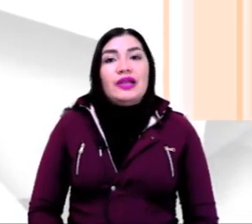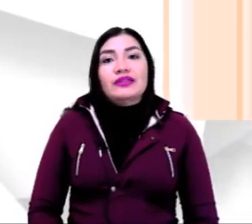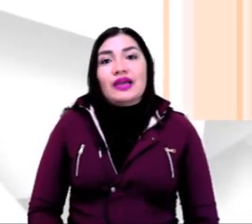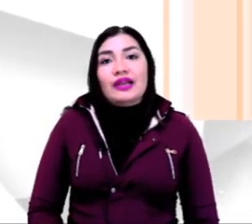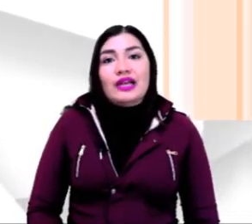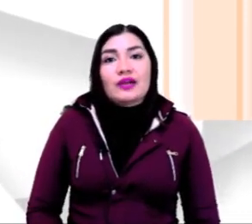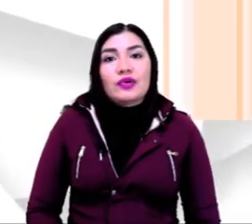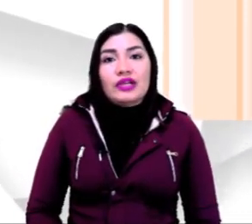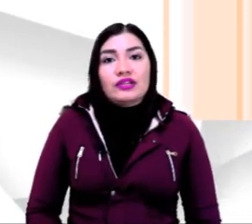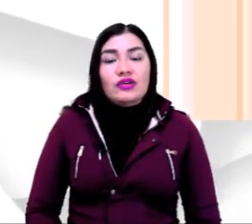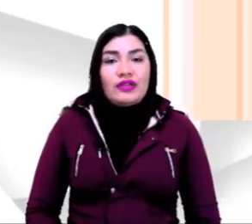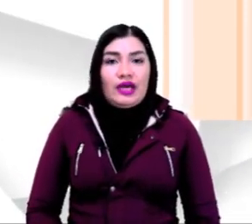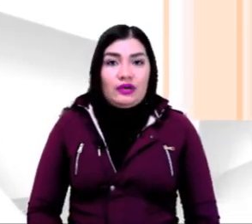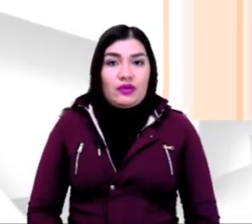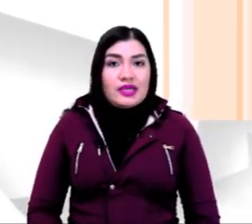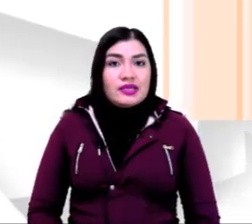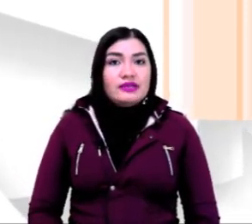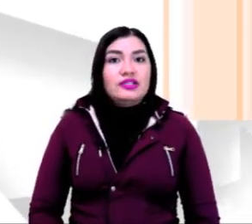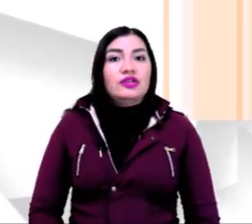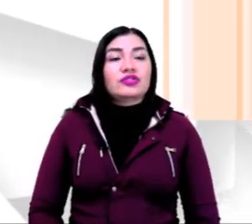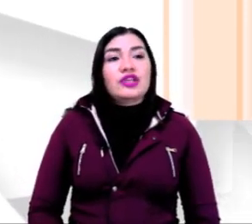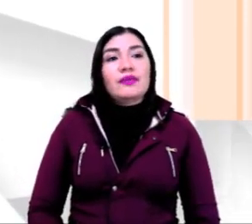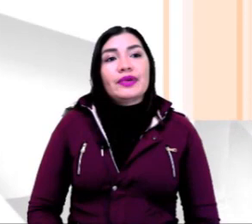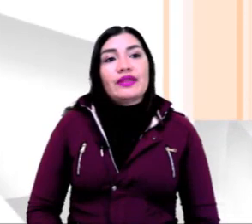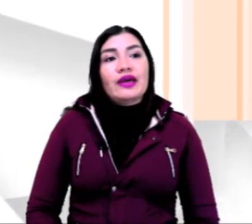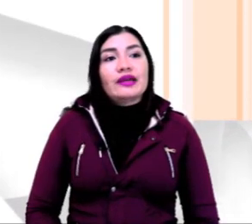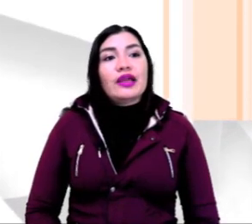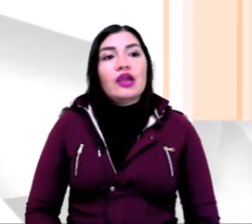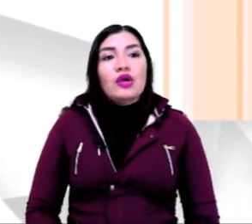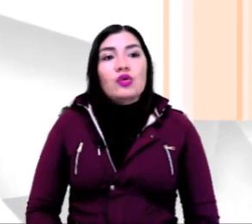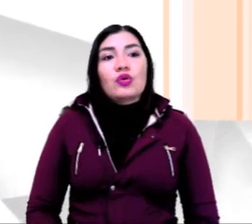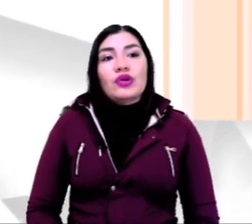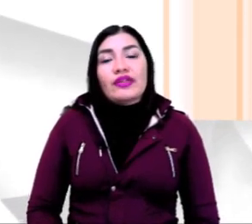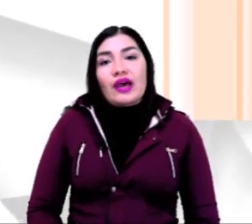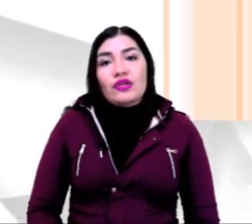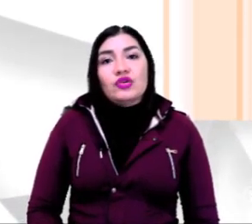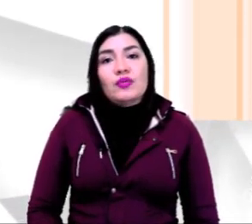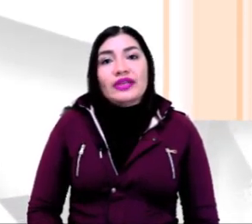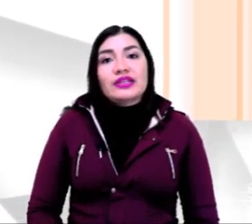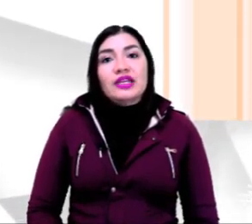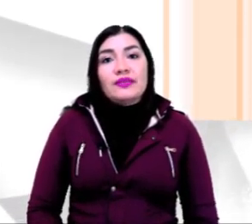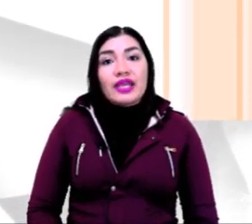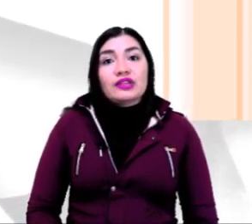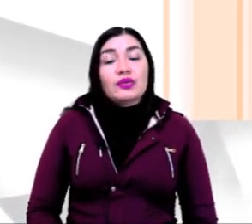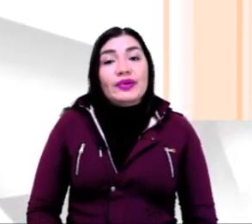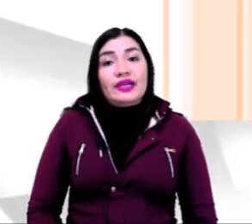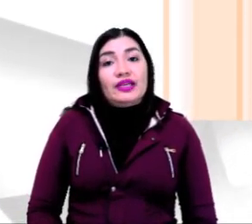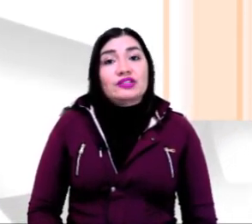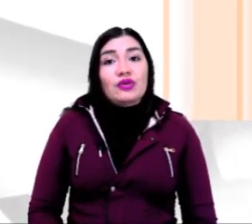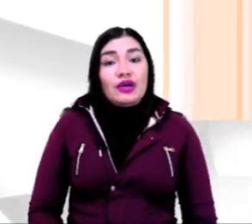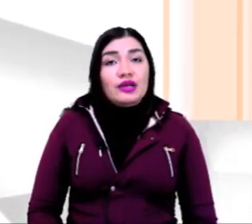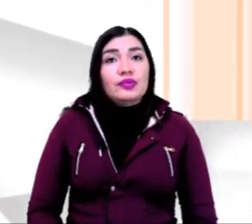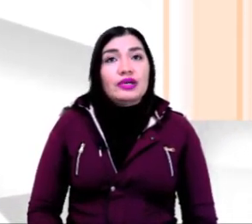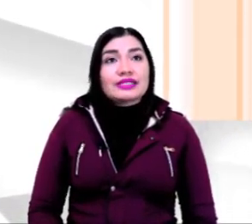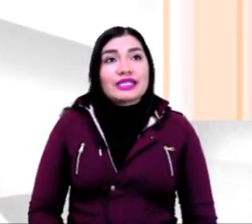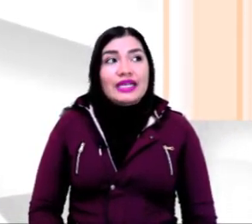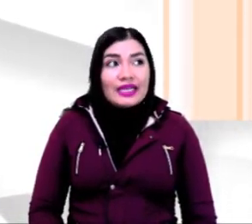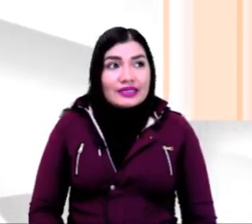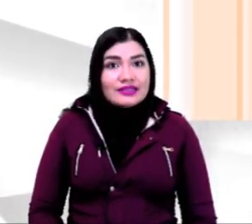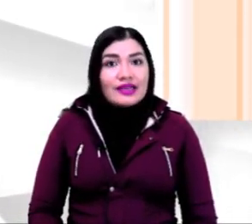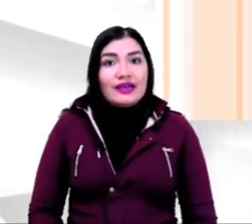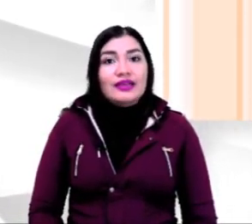ir a plantar el arbolito y dejarlo ahí, sino siempre darle un cuidado y un mantenimiento para que esos